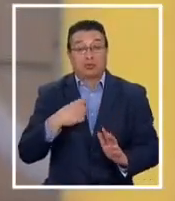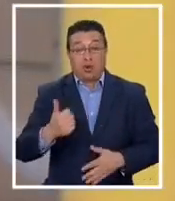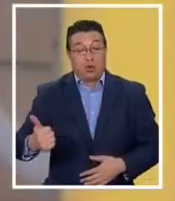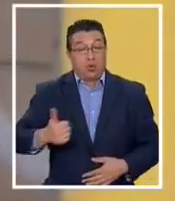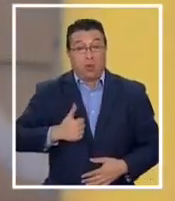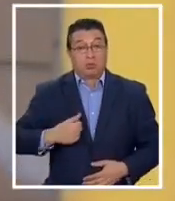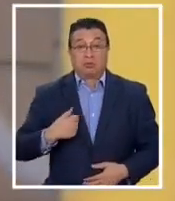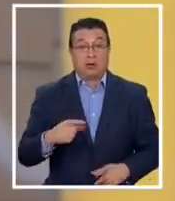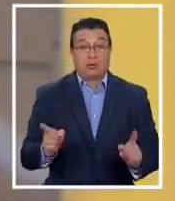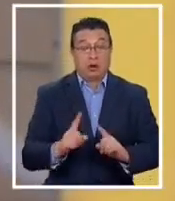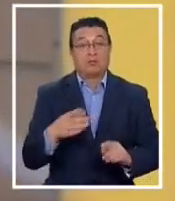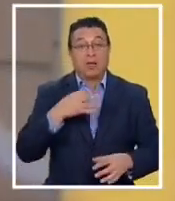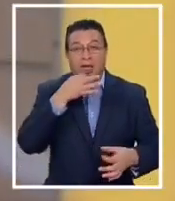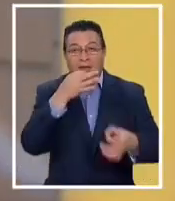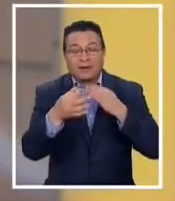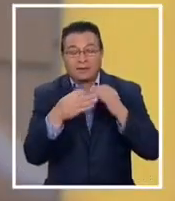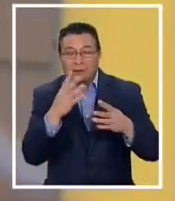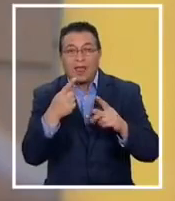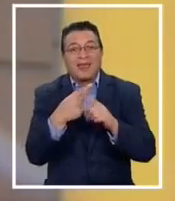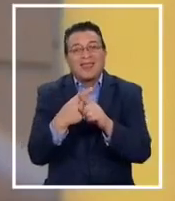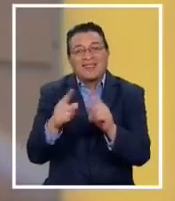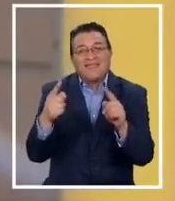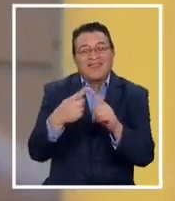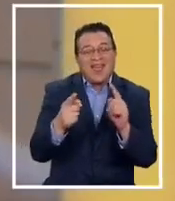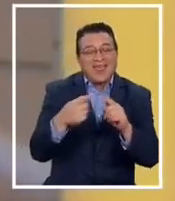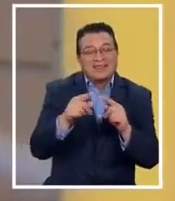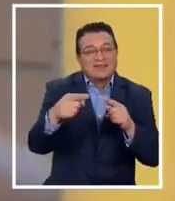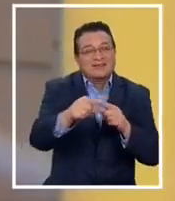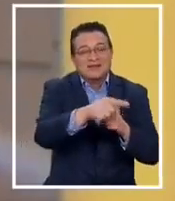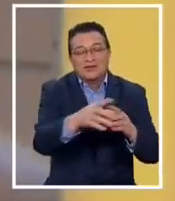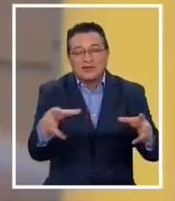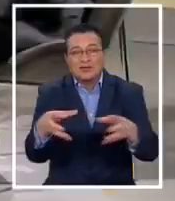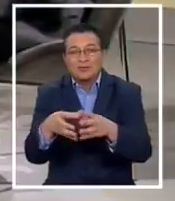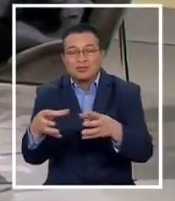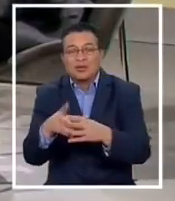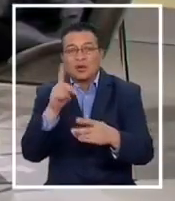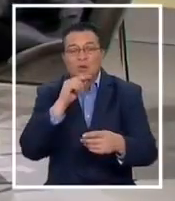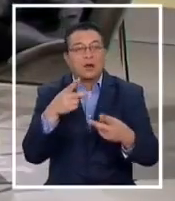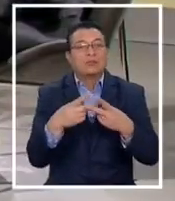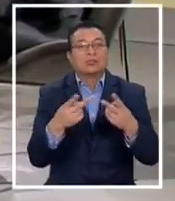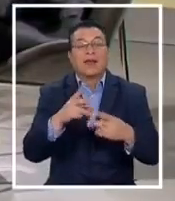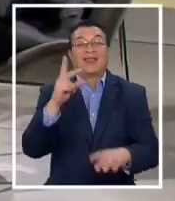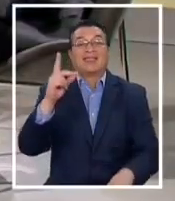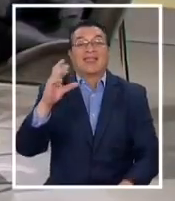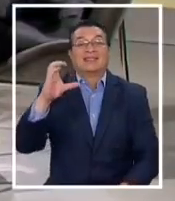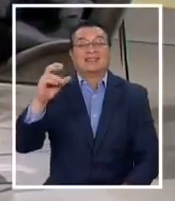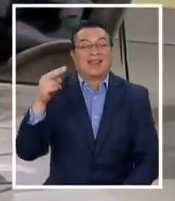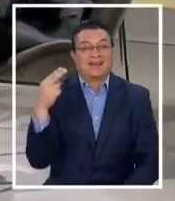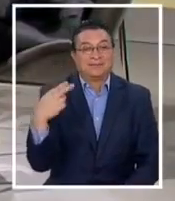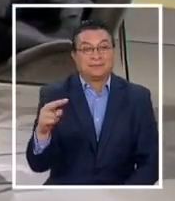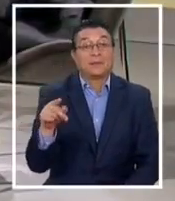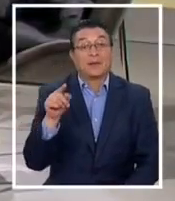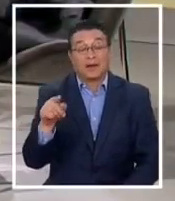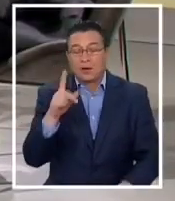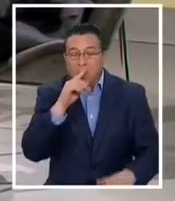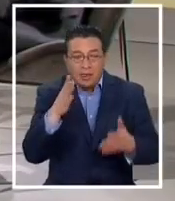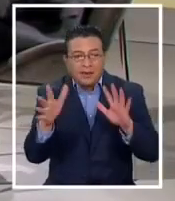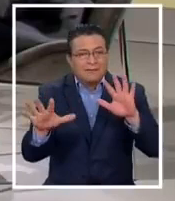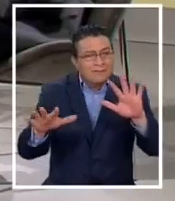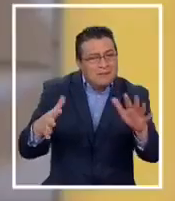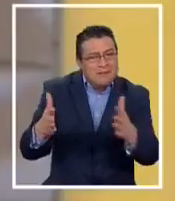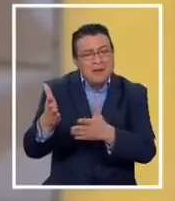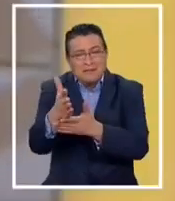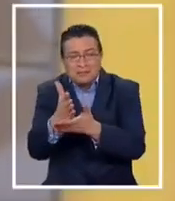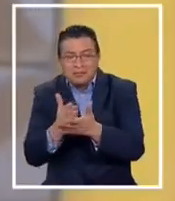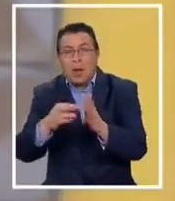cumplirlo no cuando hablaban de estos matices que pasaron a ser como la la línea editorial de la democracia cristiana estos los matices con los